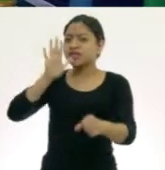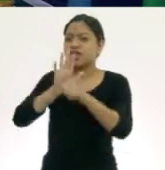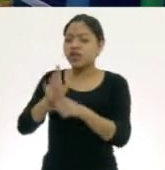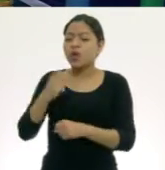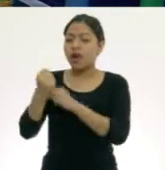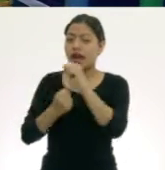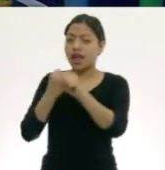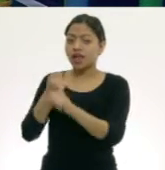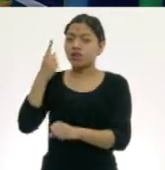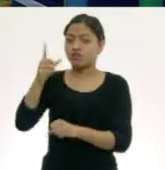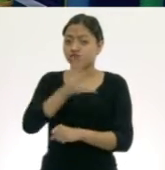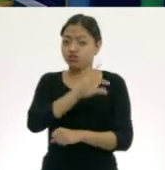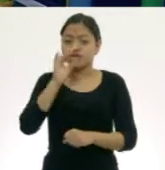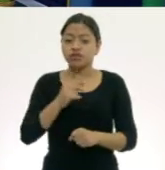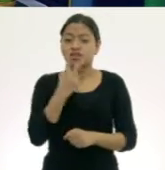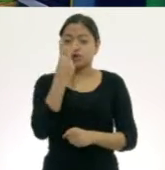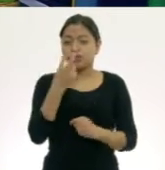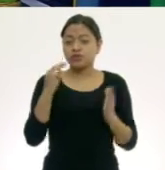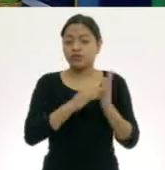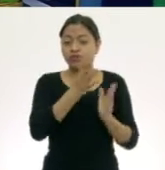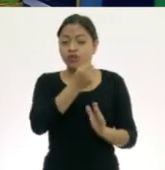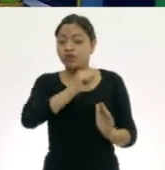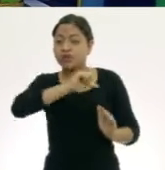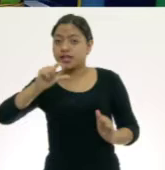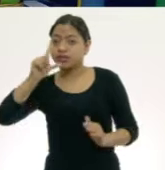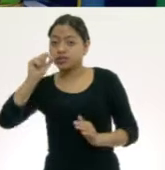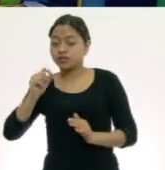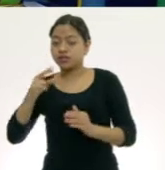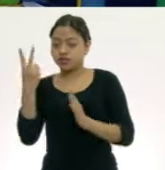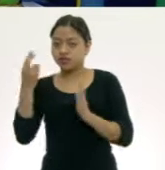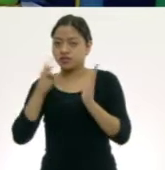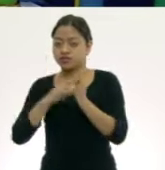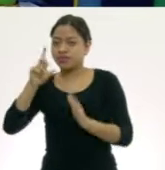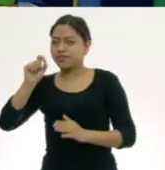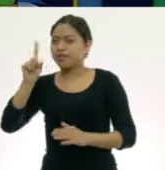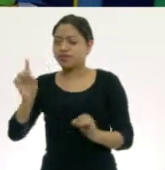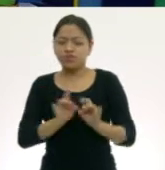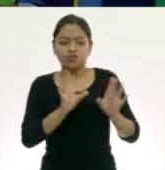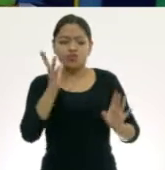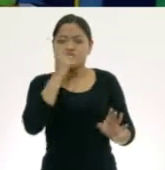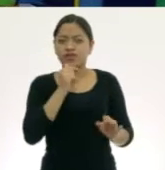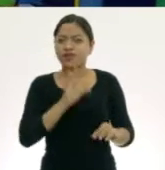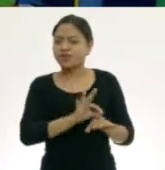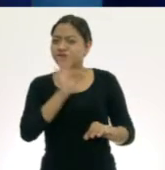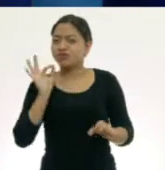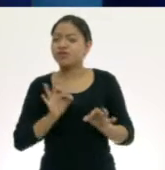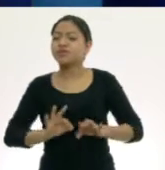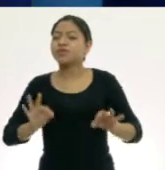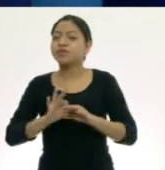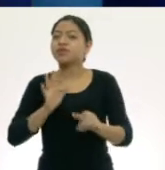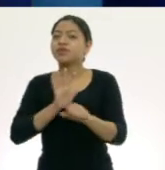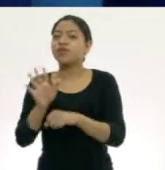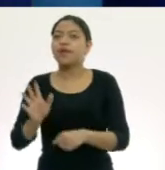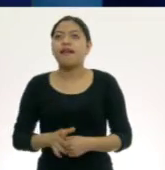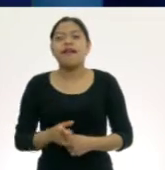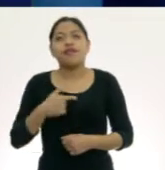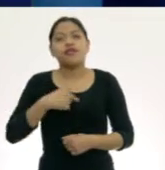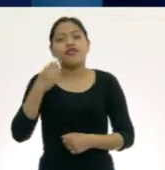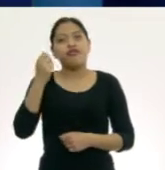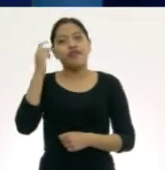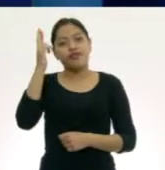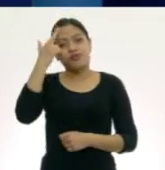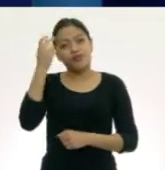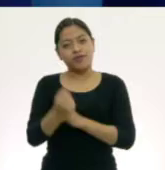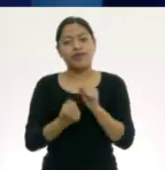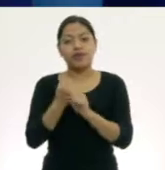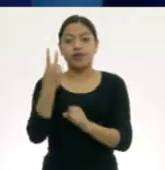estos años del 2009 al 2020? ¿Qué hecho ha sido significativo para ti? Del 2009 me acuerdo